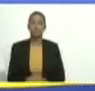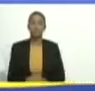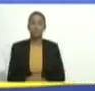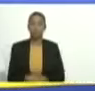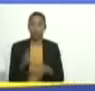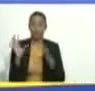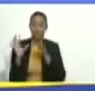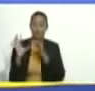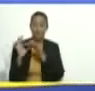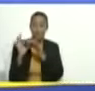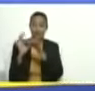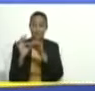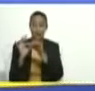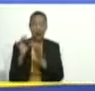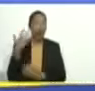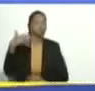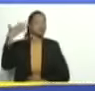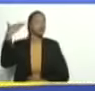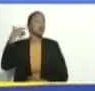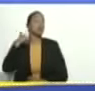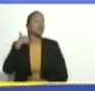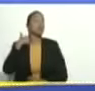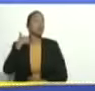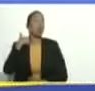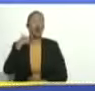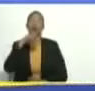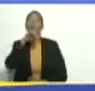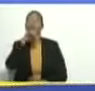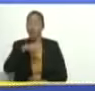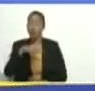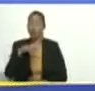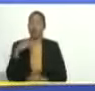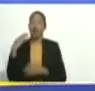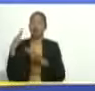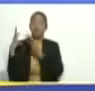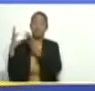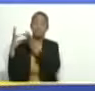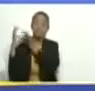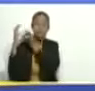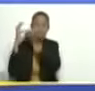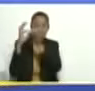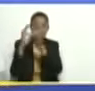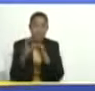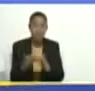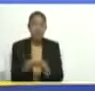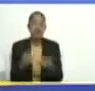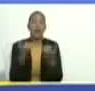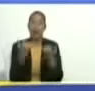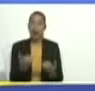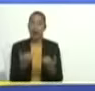En el presente, con el compromiso, con esas cinco generaciones que están